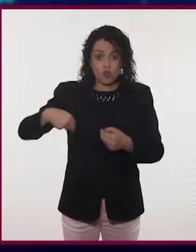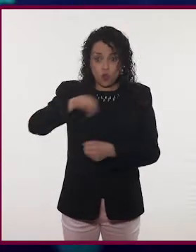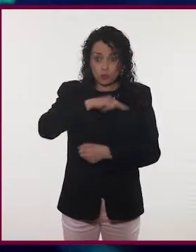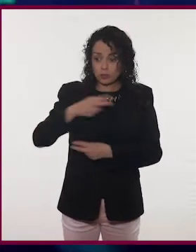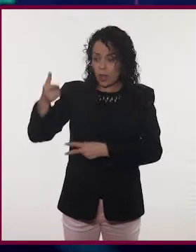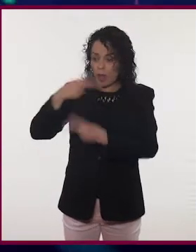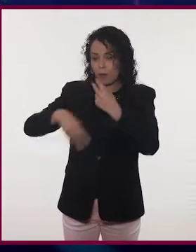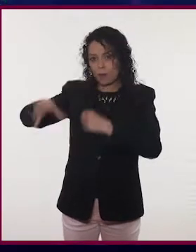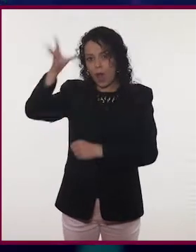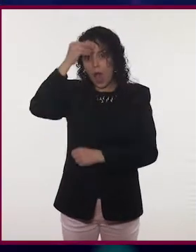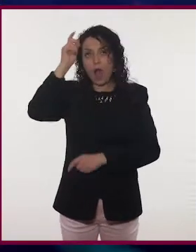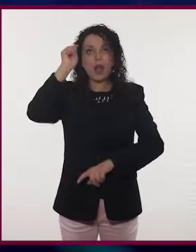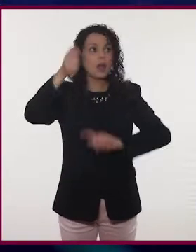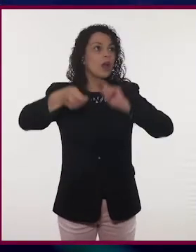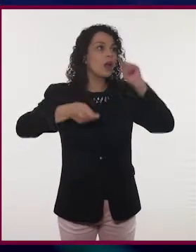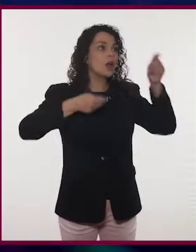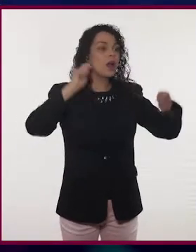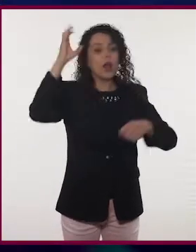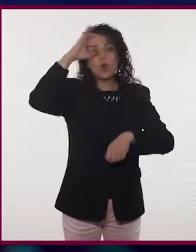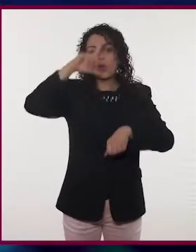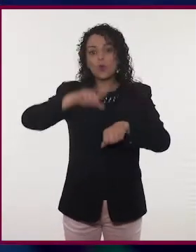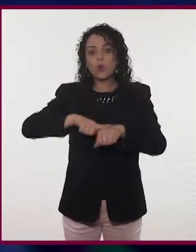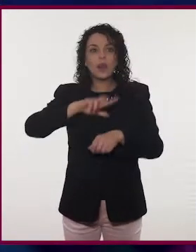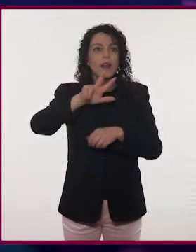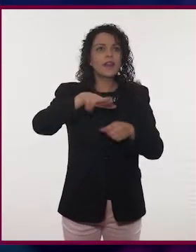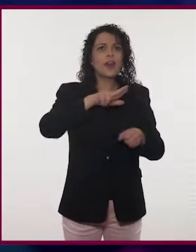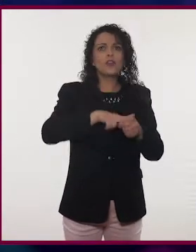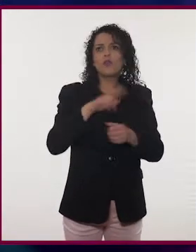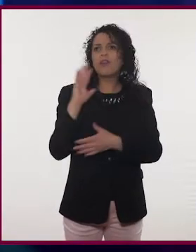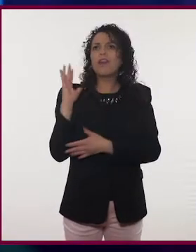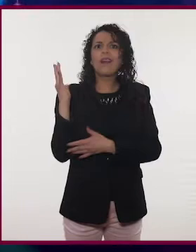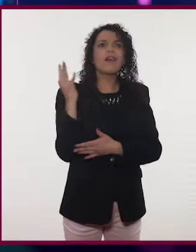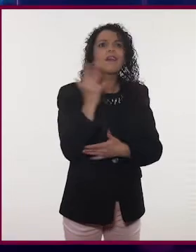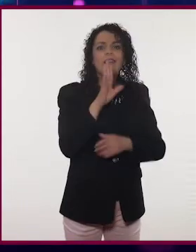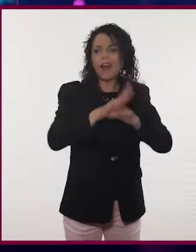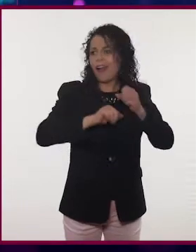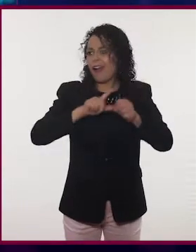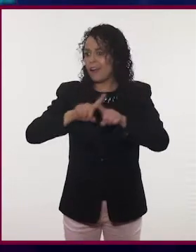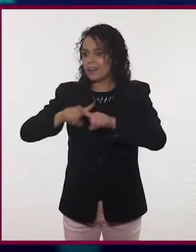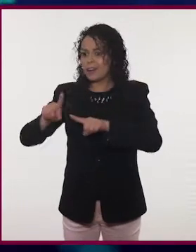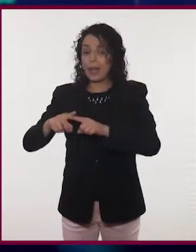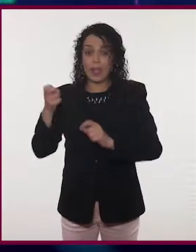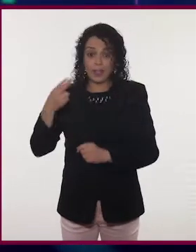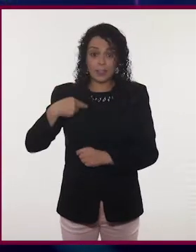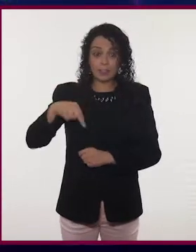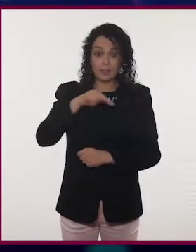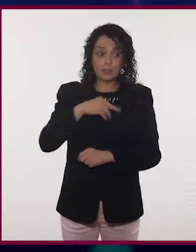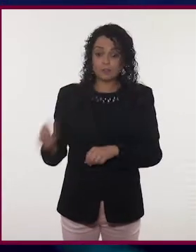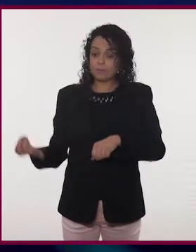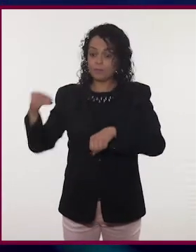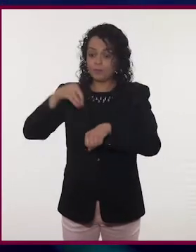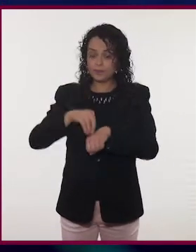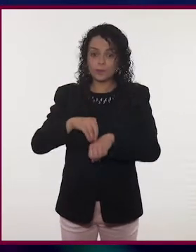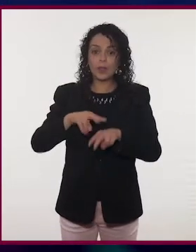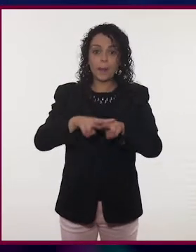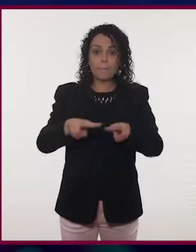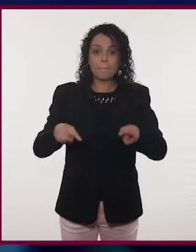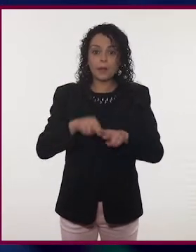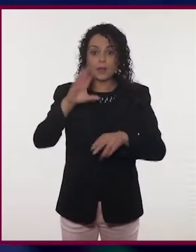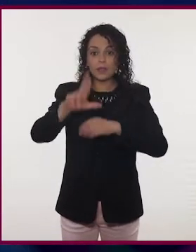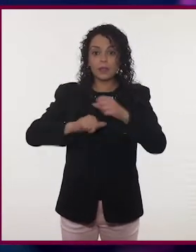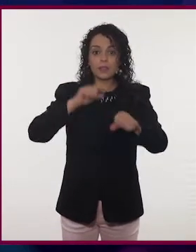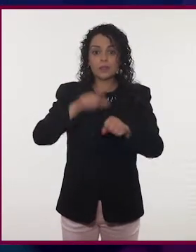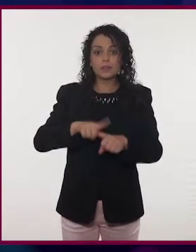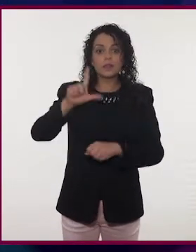la naturaleza y sobre la cultura. Entonces, nosotros nos ubicamos en el Parque Nacional La Malinche